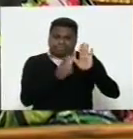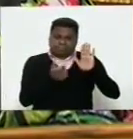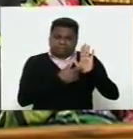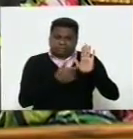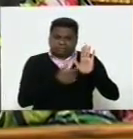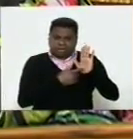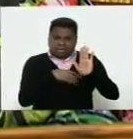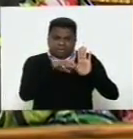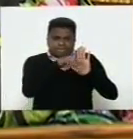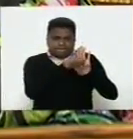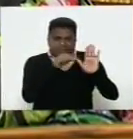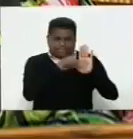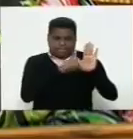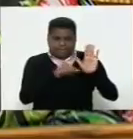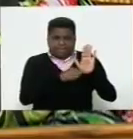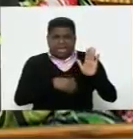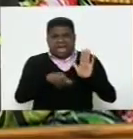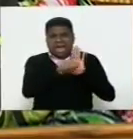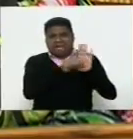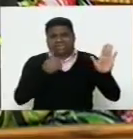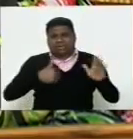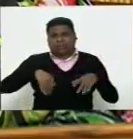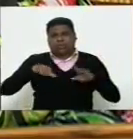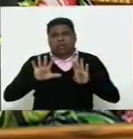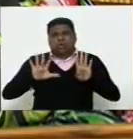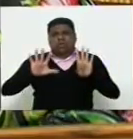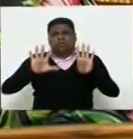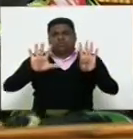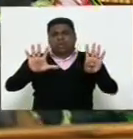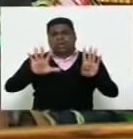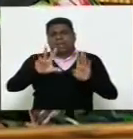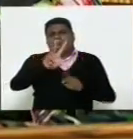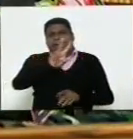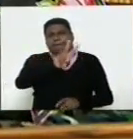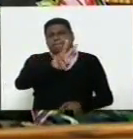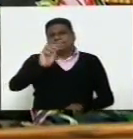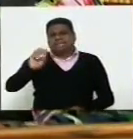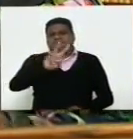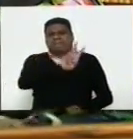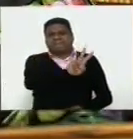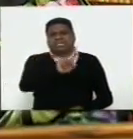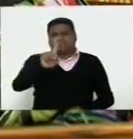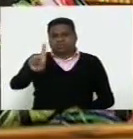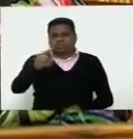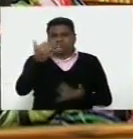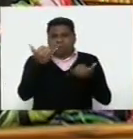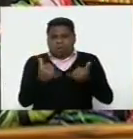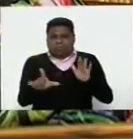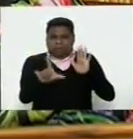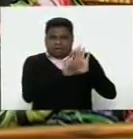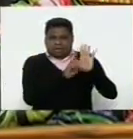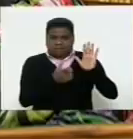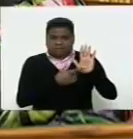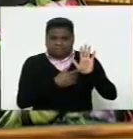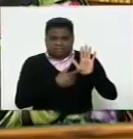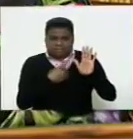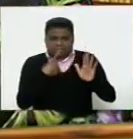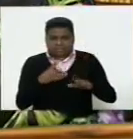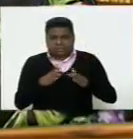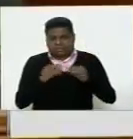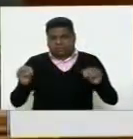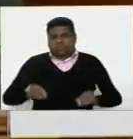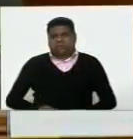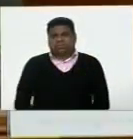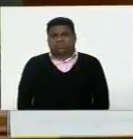los artículos 9, 20 y 21 del presente decreto constituyente. Es todo.